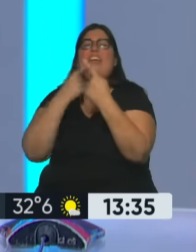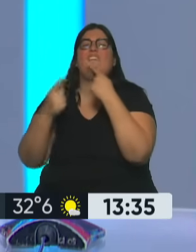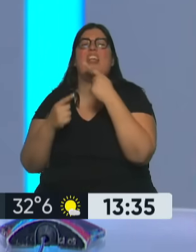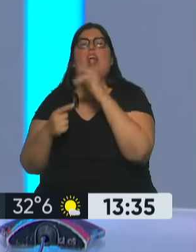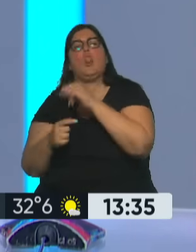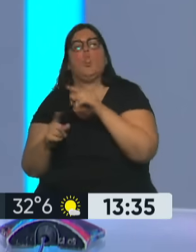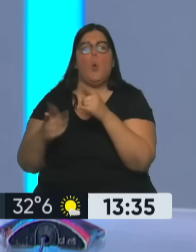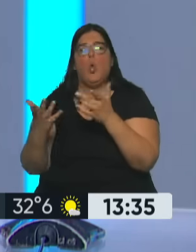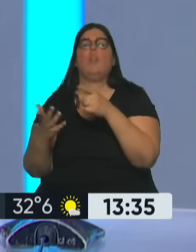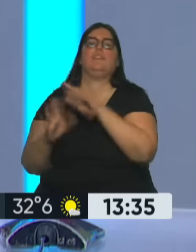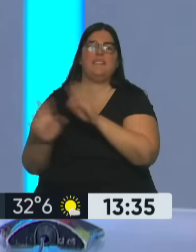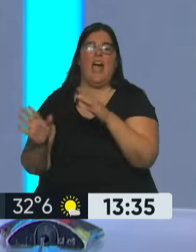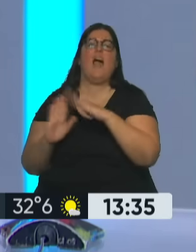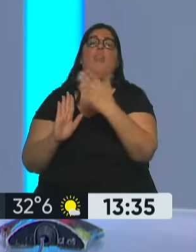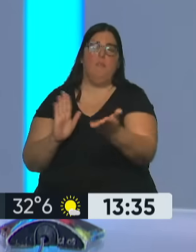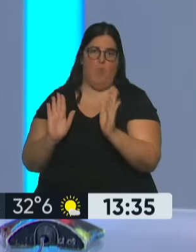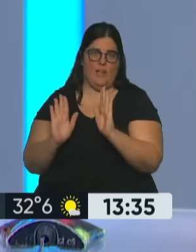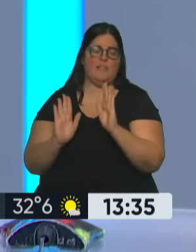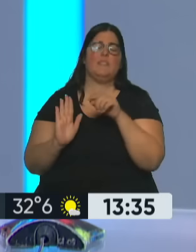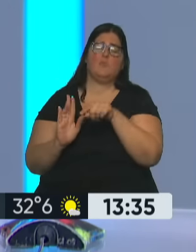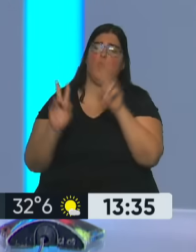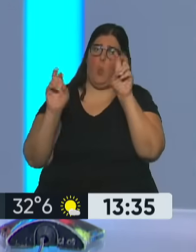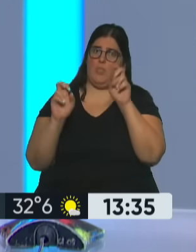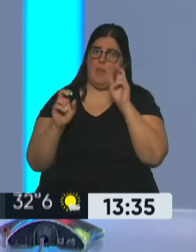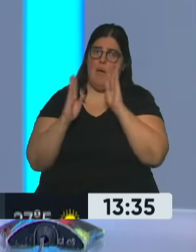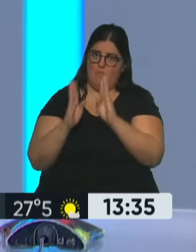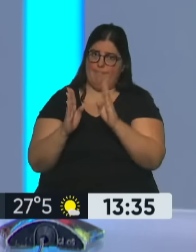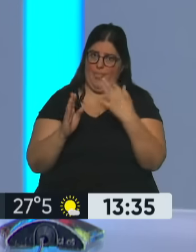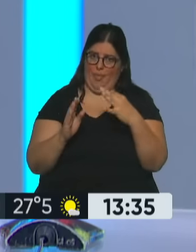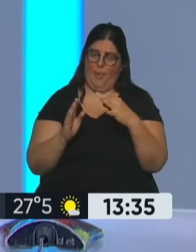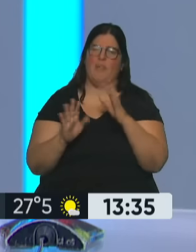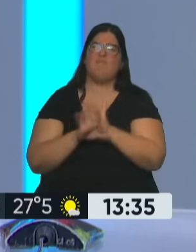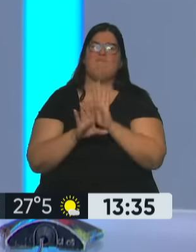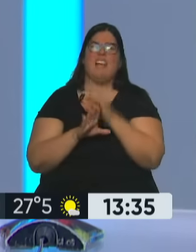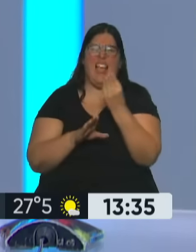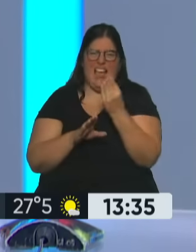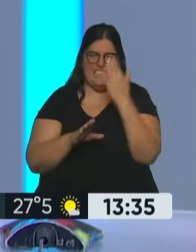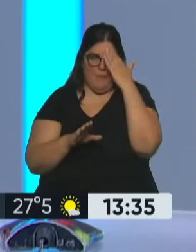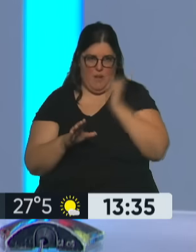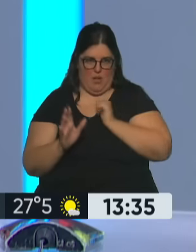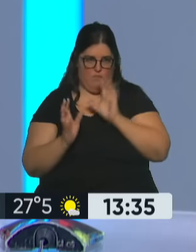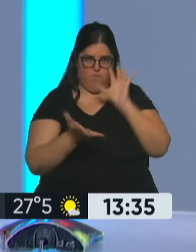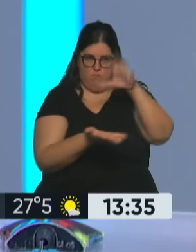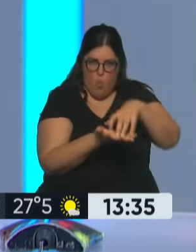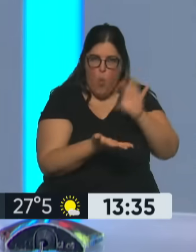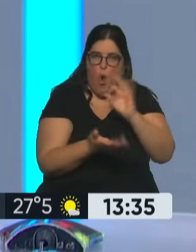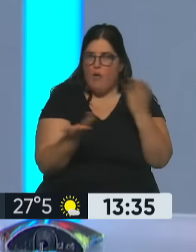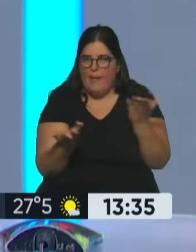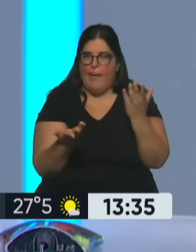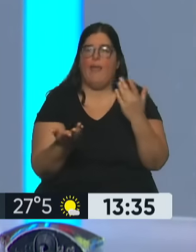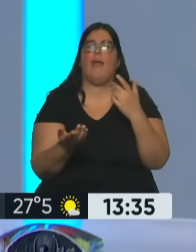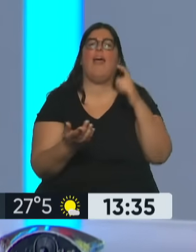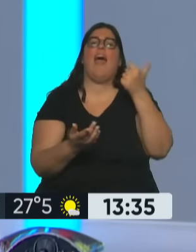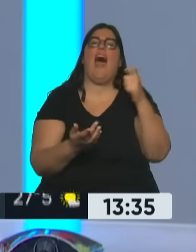parece que es una de las cuestiones a tener en cuenta, porque esto significaría, ¿qué significaría? ¿Movilizar tropas o no? Bueno, anexión con